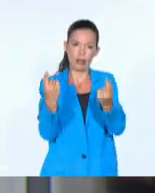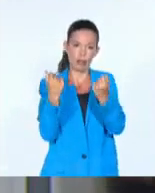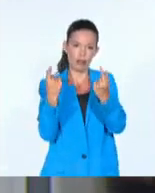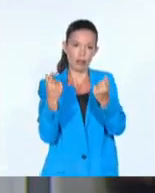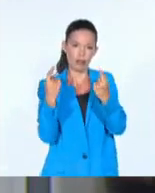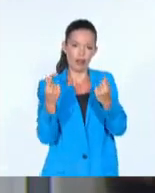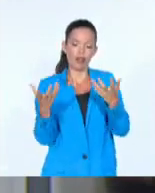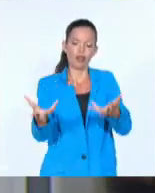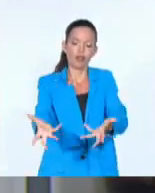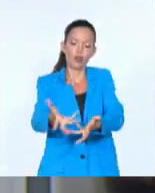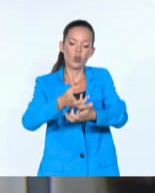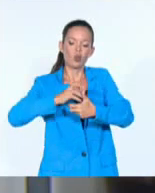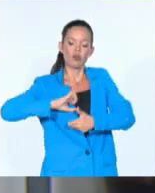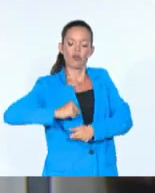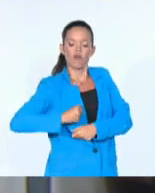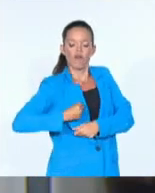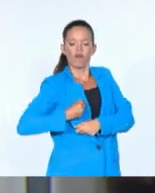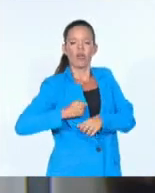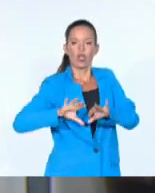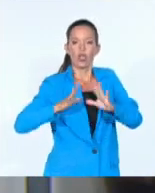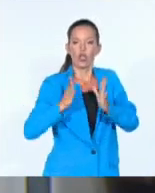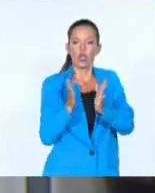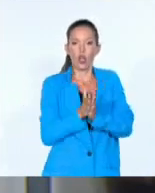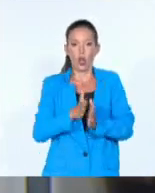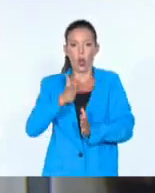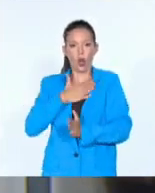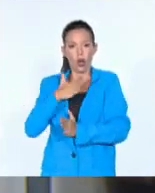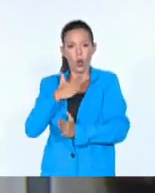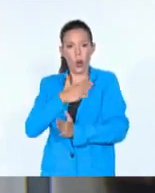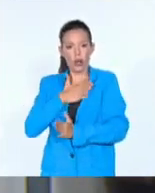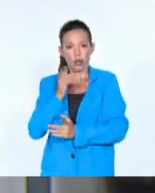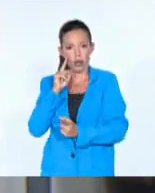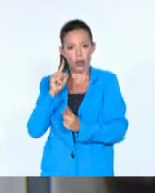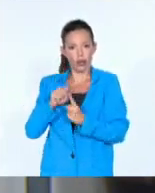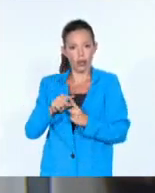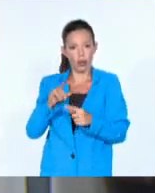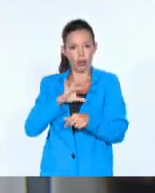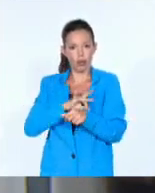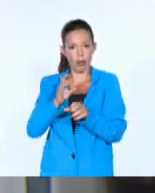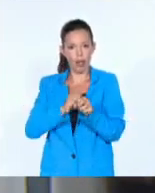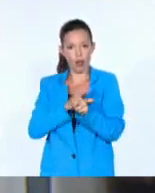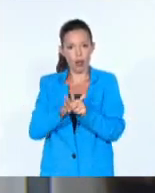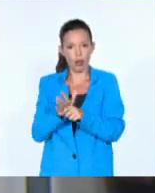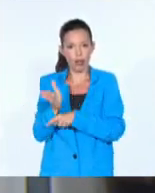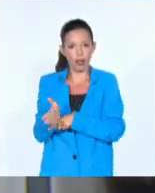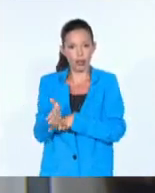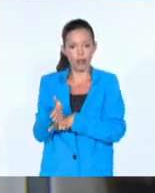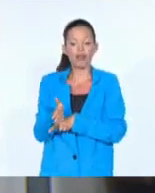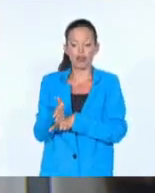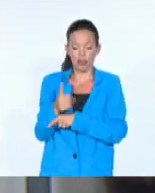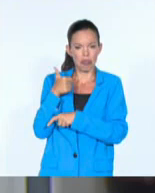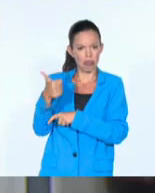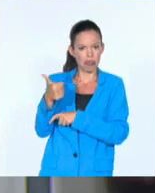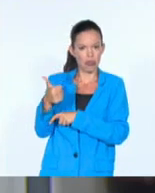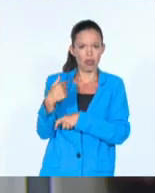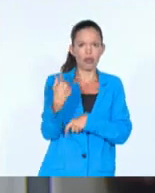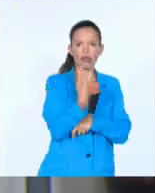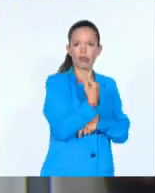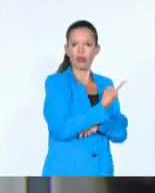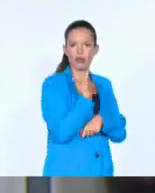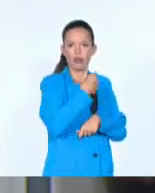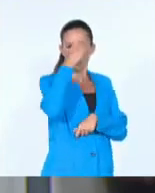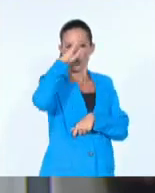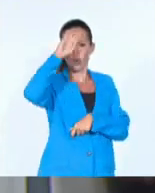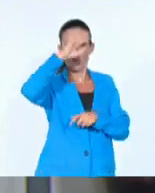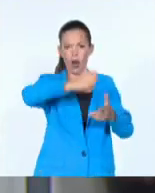los medios necesarios para combatir la enfermedad Cuba colaboró con el envío de 58 brigadas médicas a cuarenta y dos países